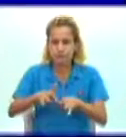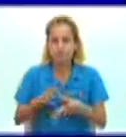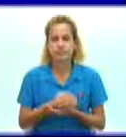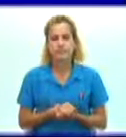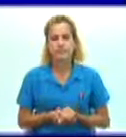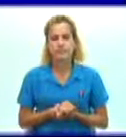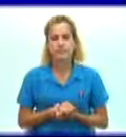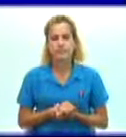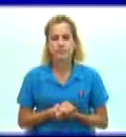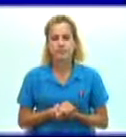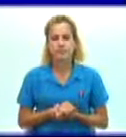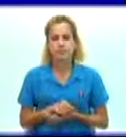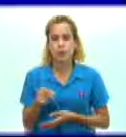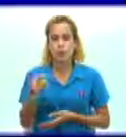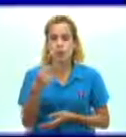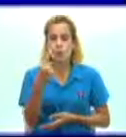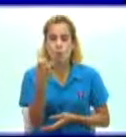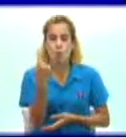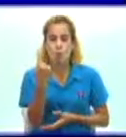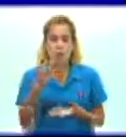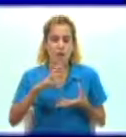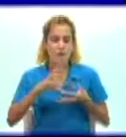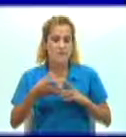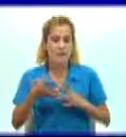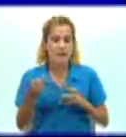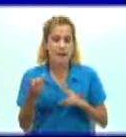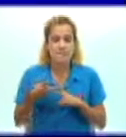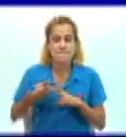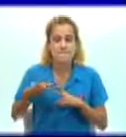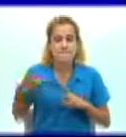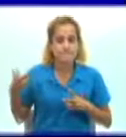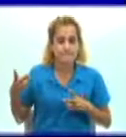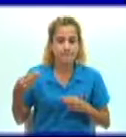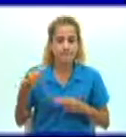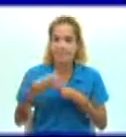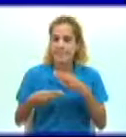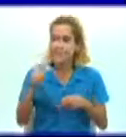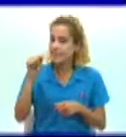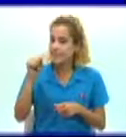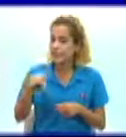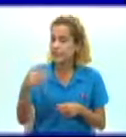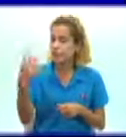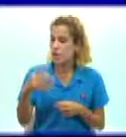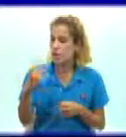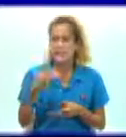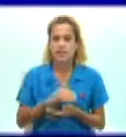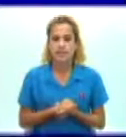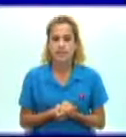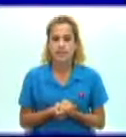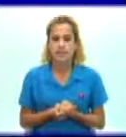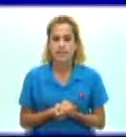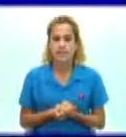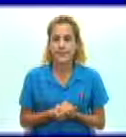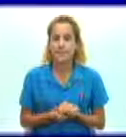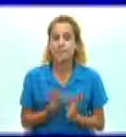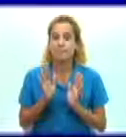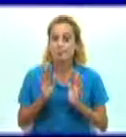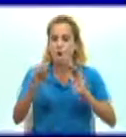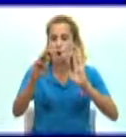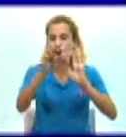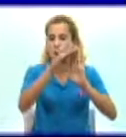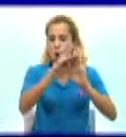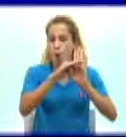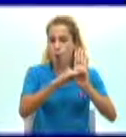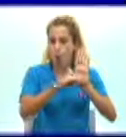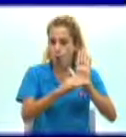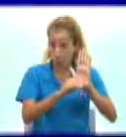trabajando. Una de las vías que nosotros conocemos para resolver este tipo de ejercicios, eso combinado, como se le llama, es respetando el orden operacional, es decir, la